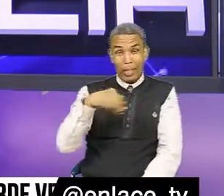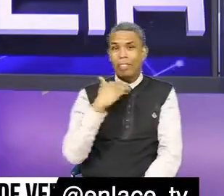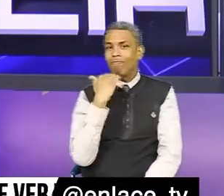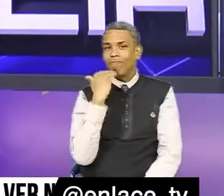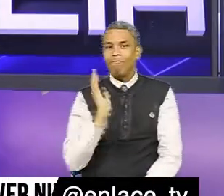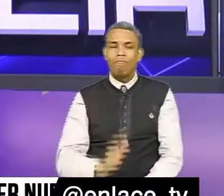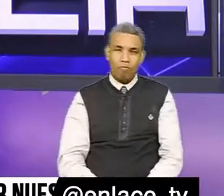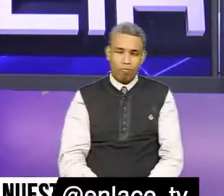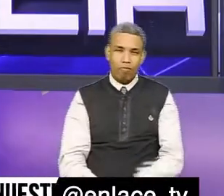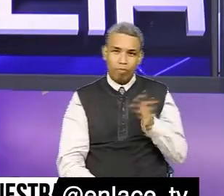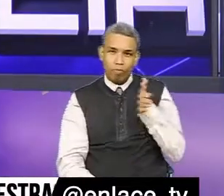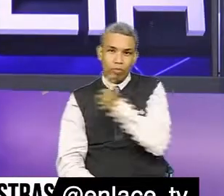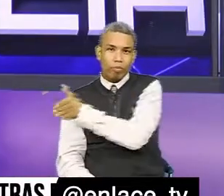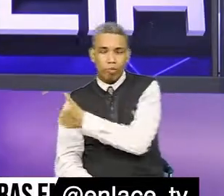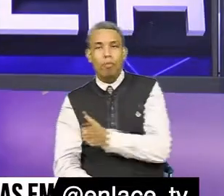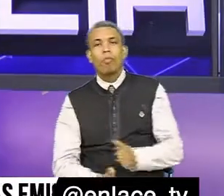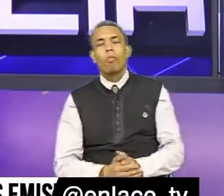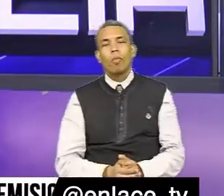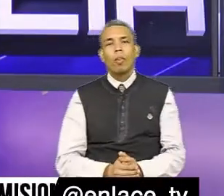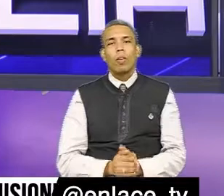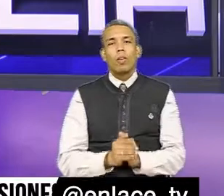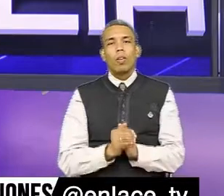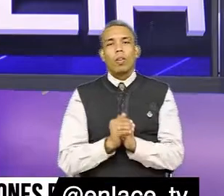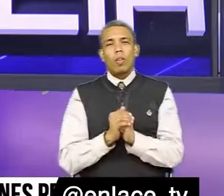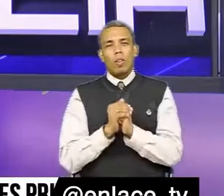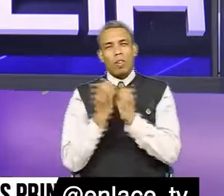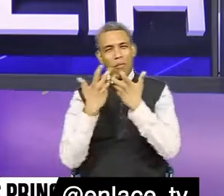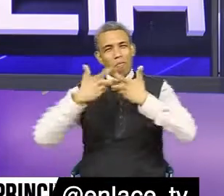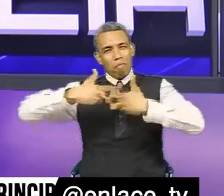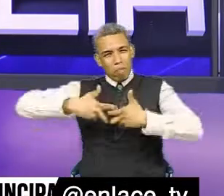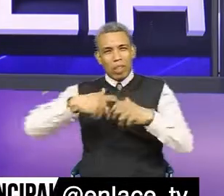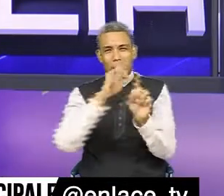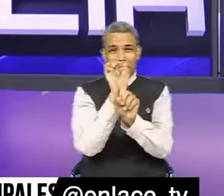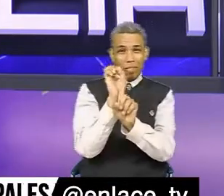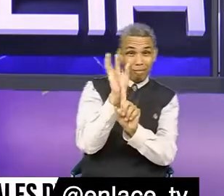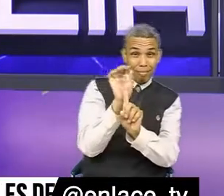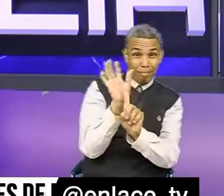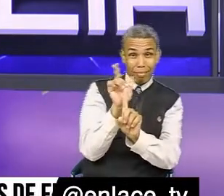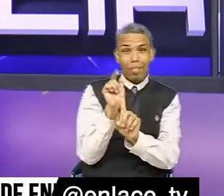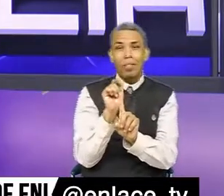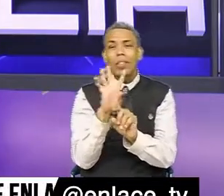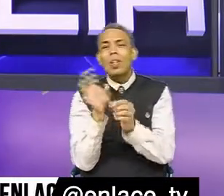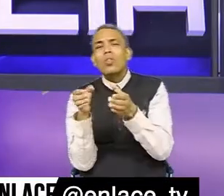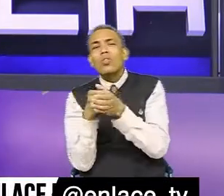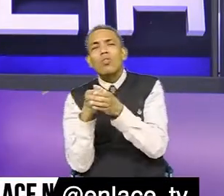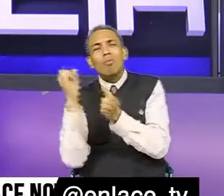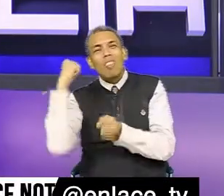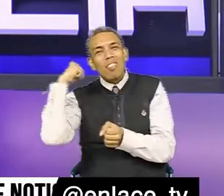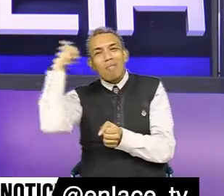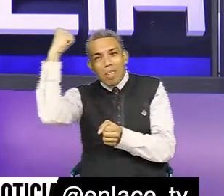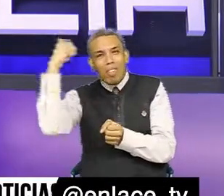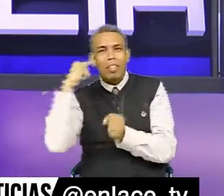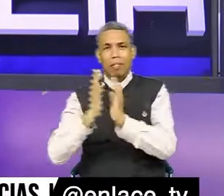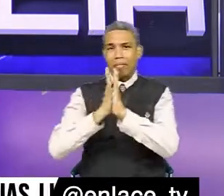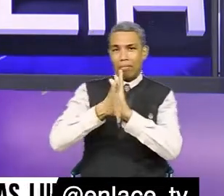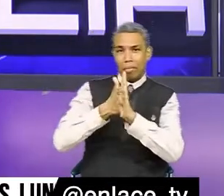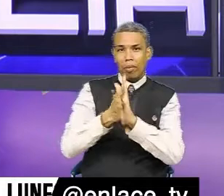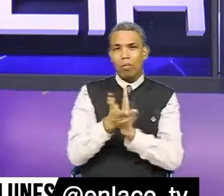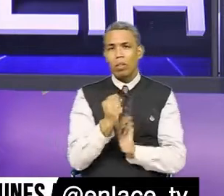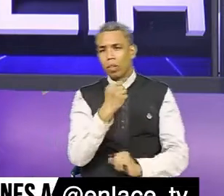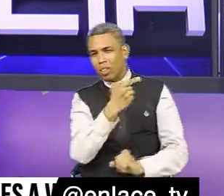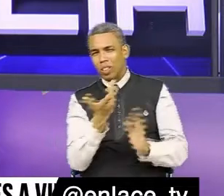y en otra información miembros del sindicato de fertilizantes colombianos adscritos a las intranquilas se pronuncian ante la crisis que afronta esta factoría de